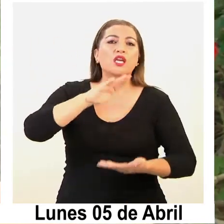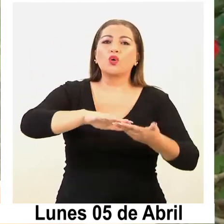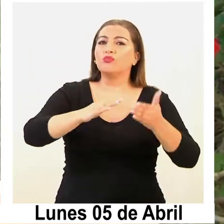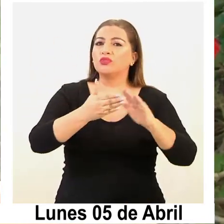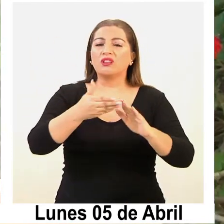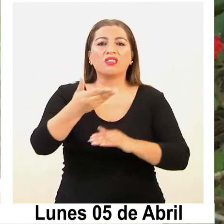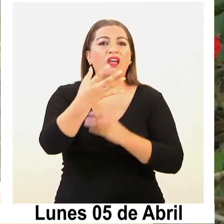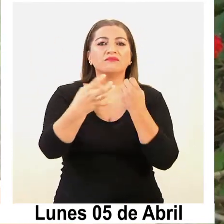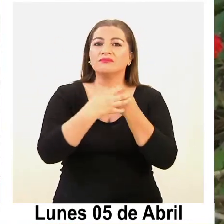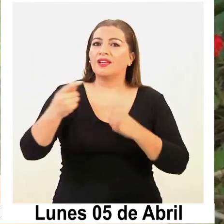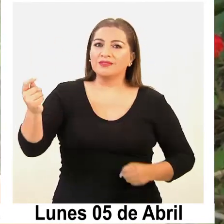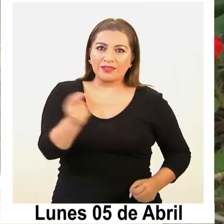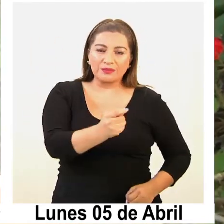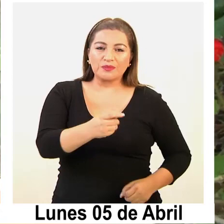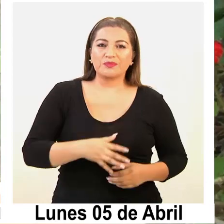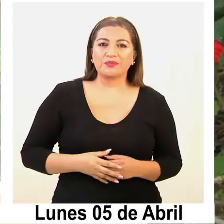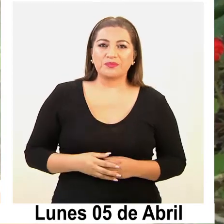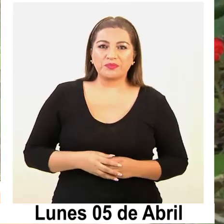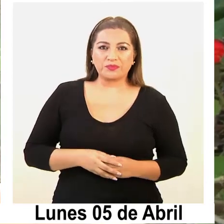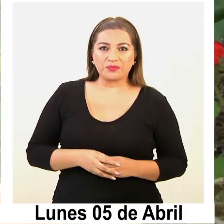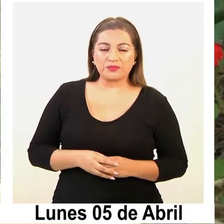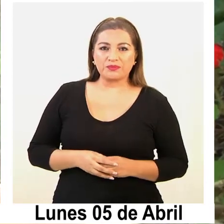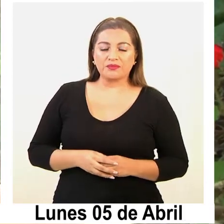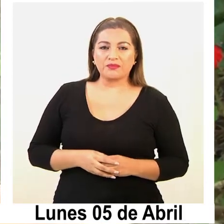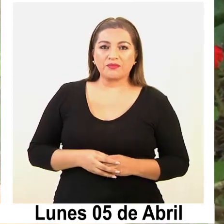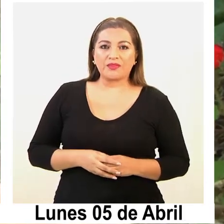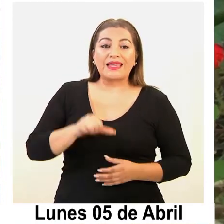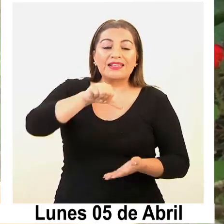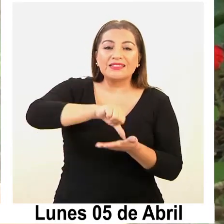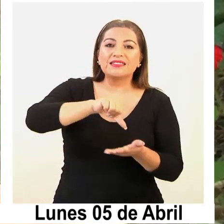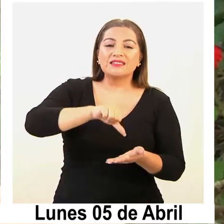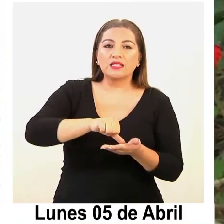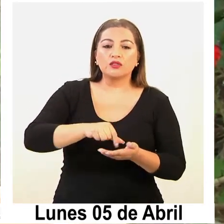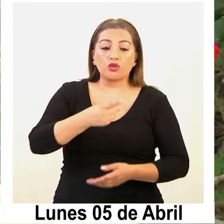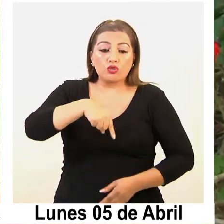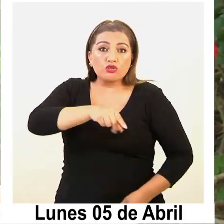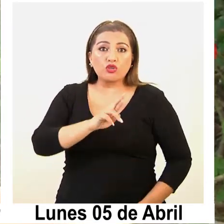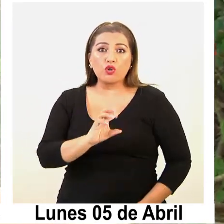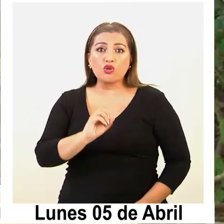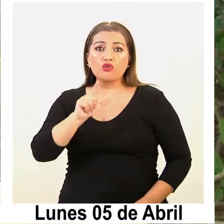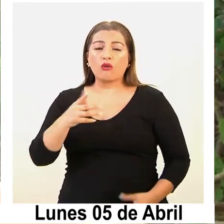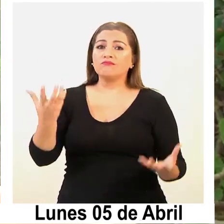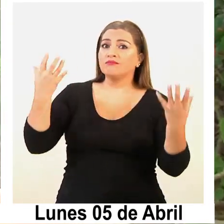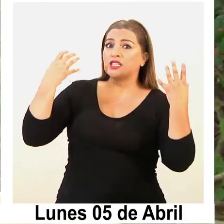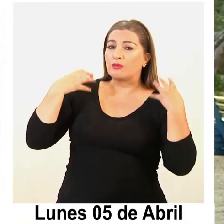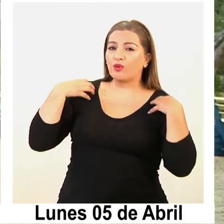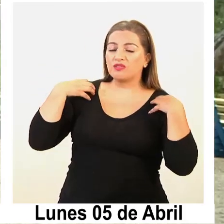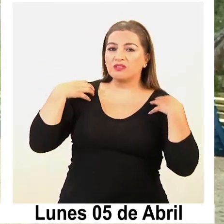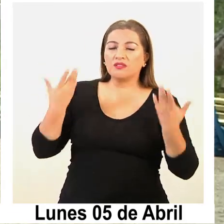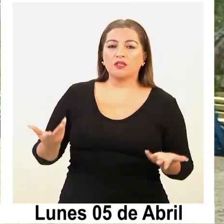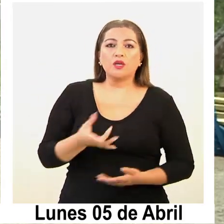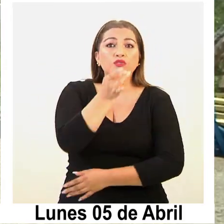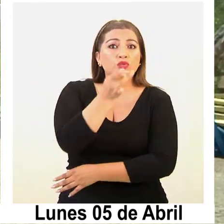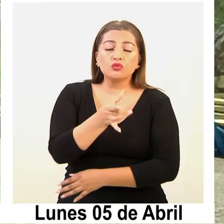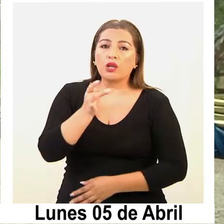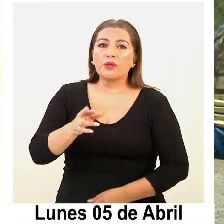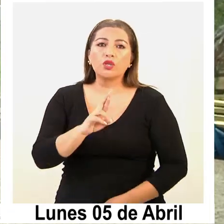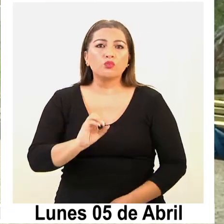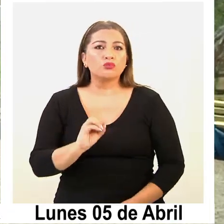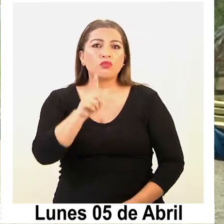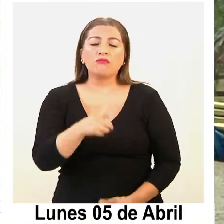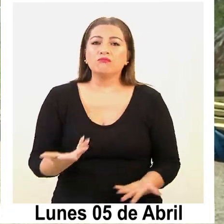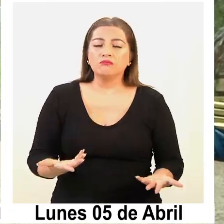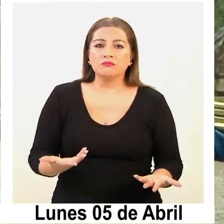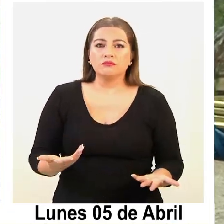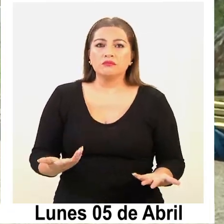Tarapacá, de nuestro centro el rol que cumplimos en la ciudad, porque no es solamente un rol